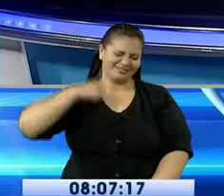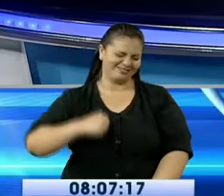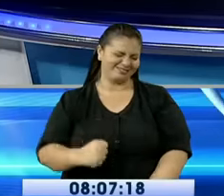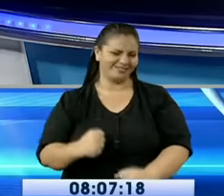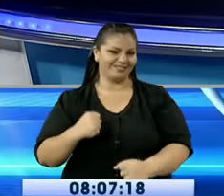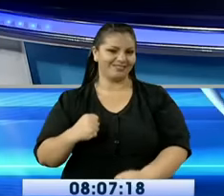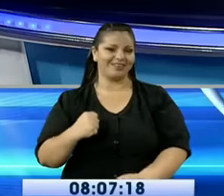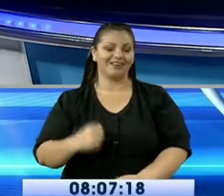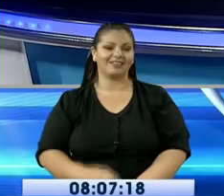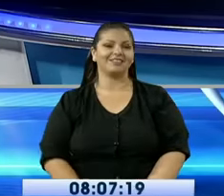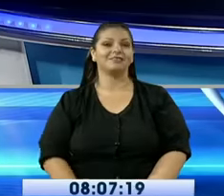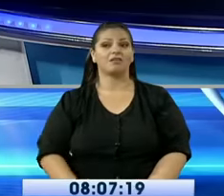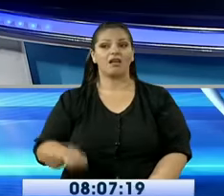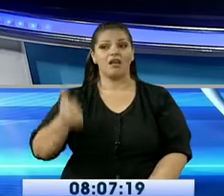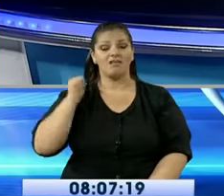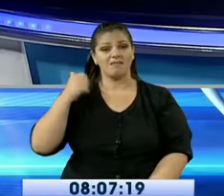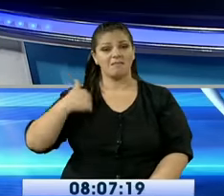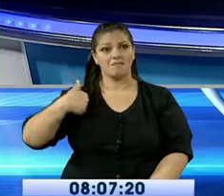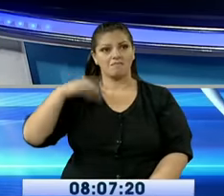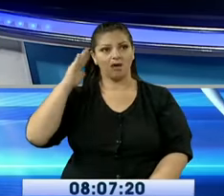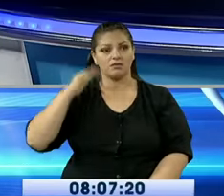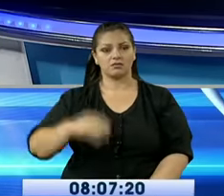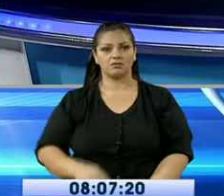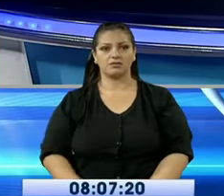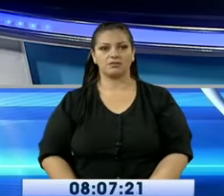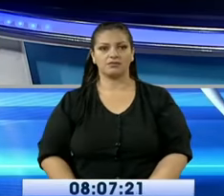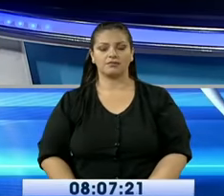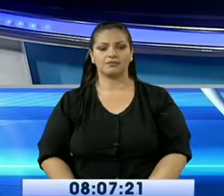Ayer estaba... Insoportable. Con 34, creo, ¿no?